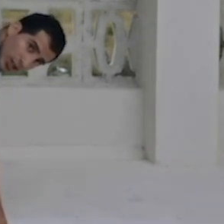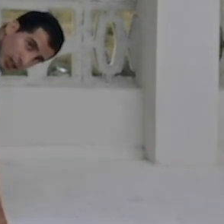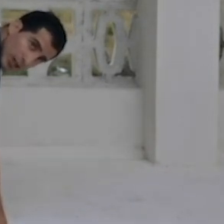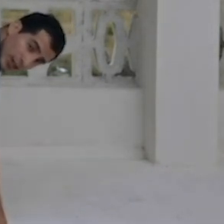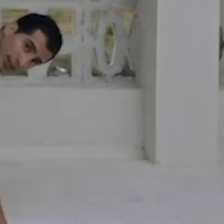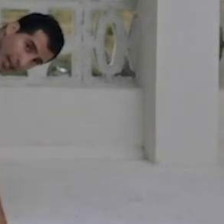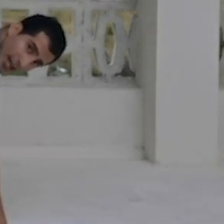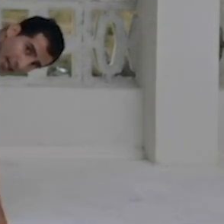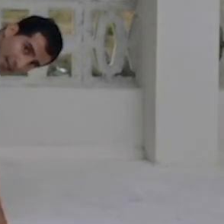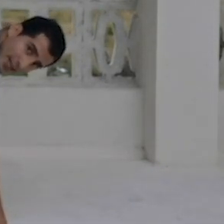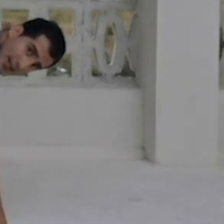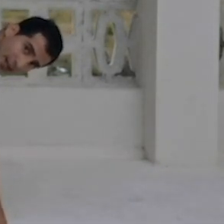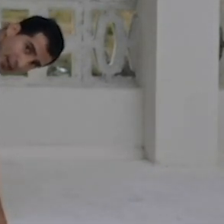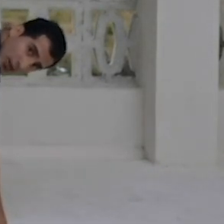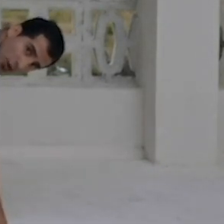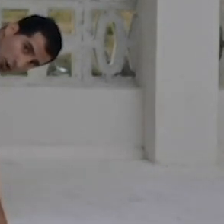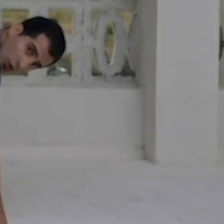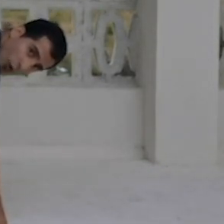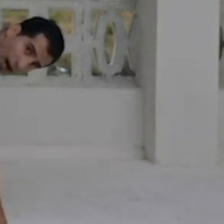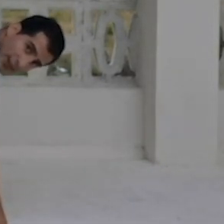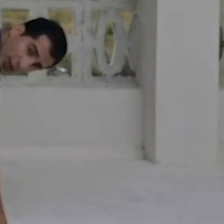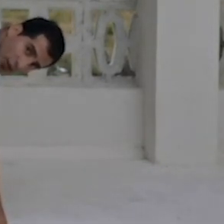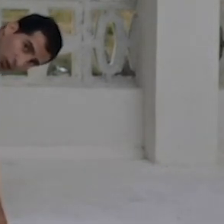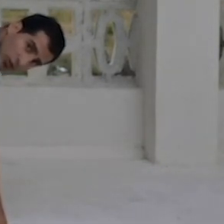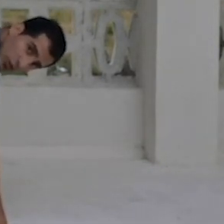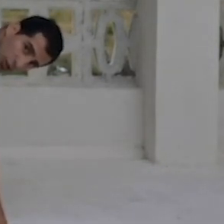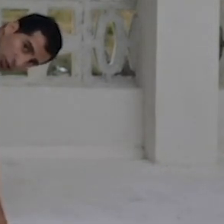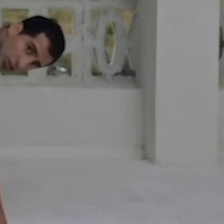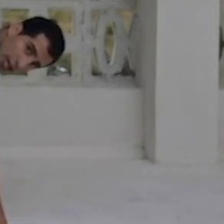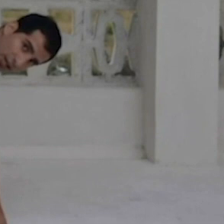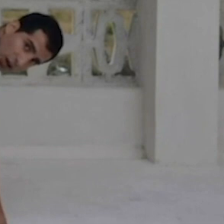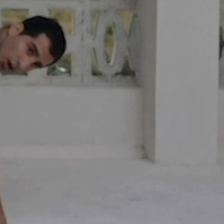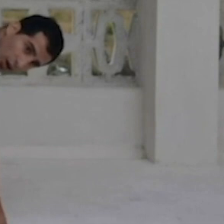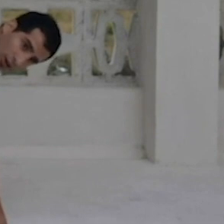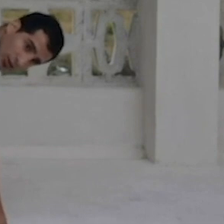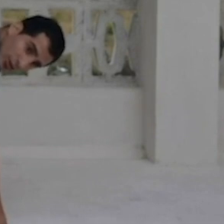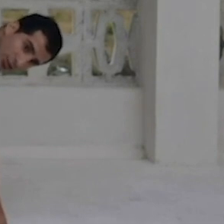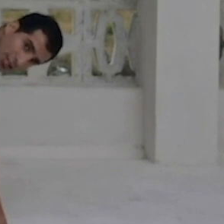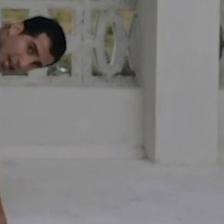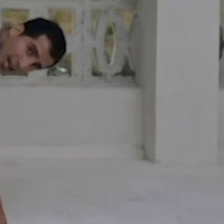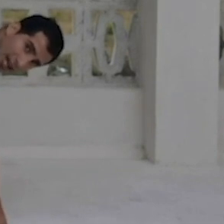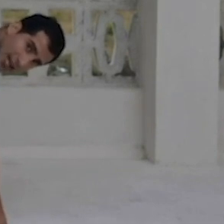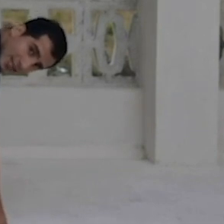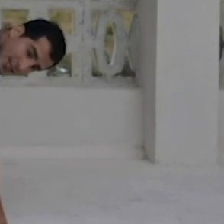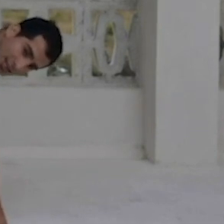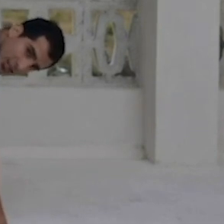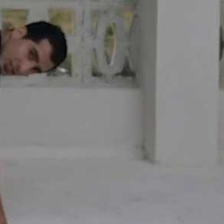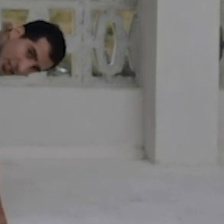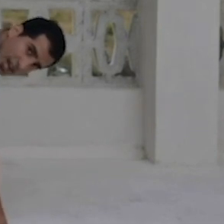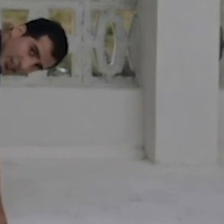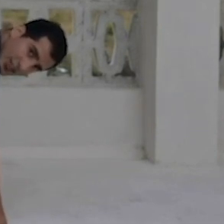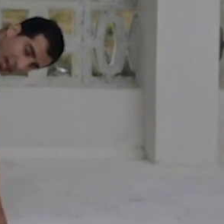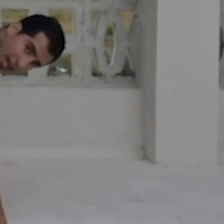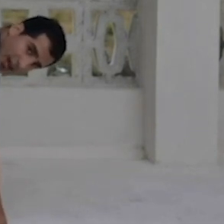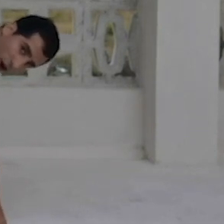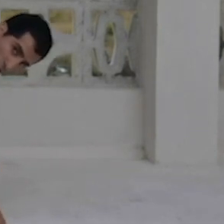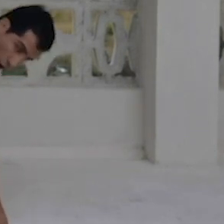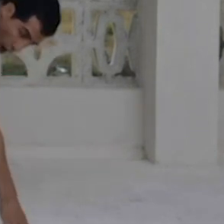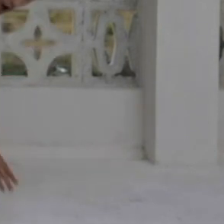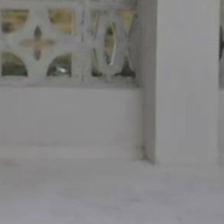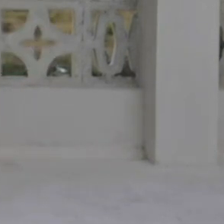2, 3, 4, 5, 6,